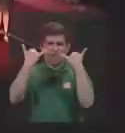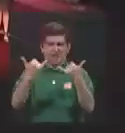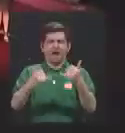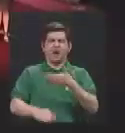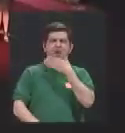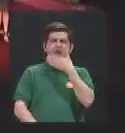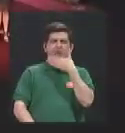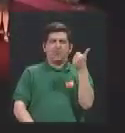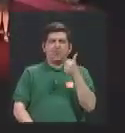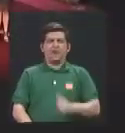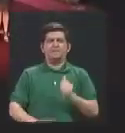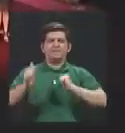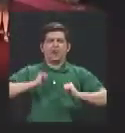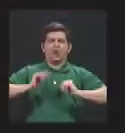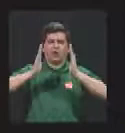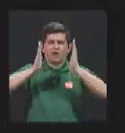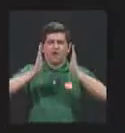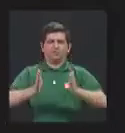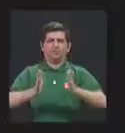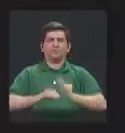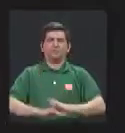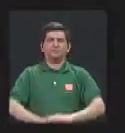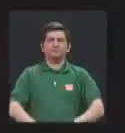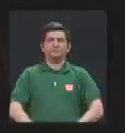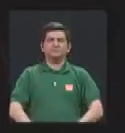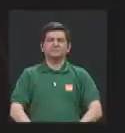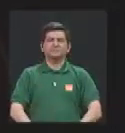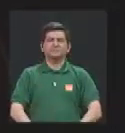Bien, vamos ahora con el mejor actor,